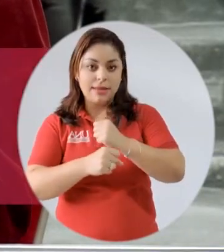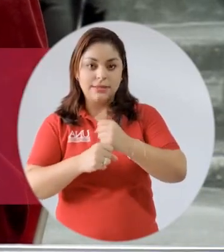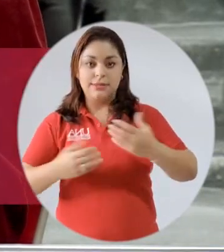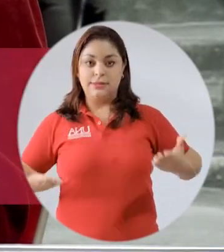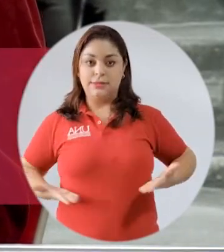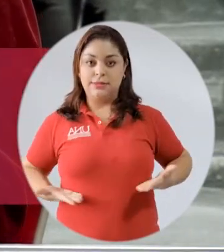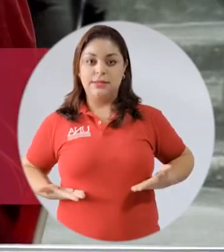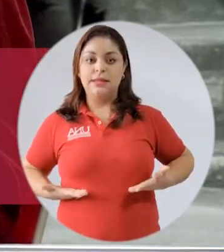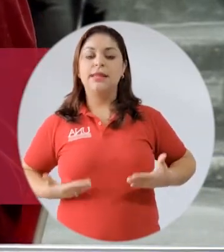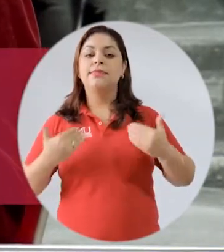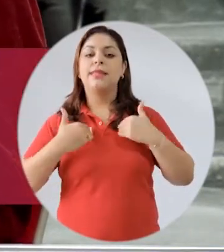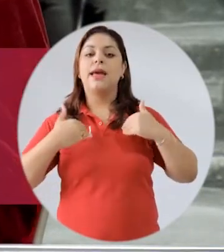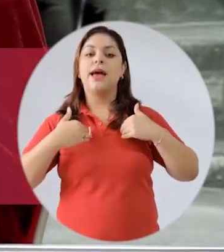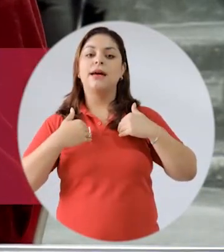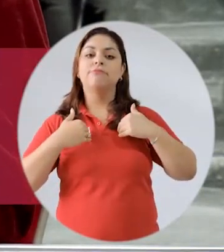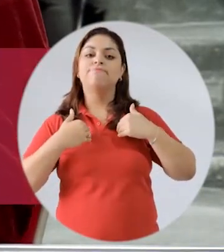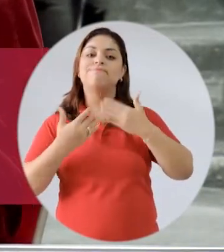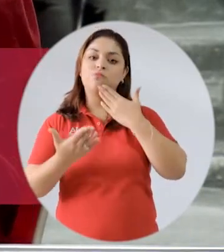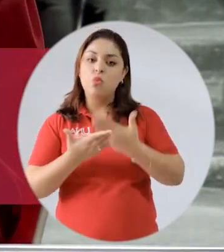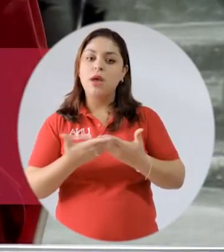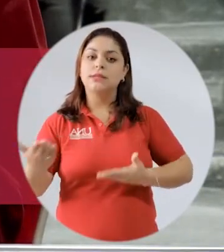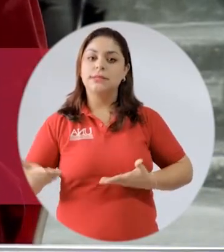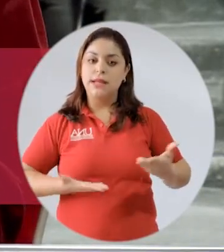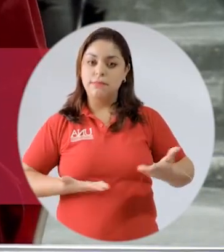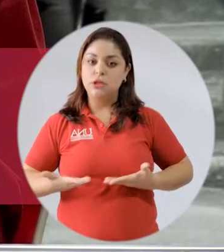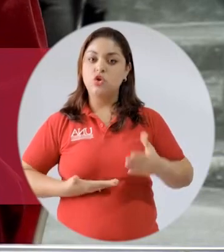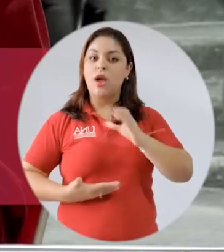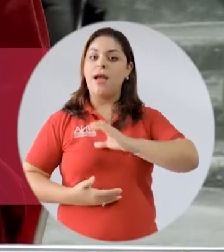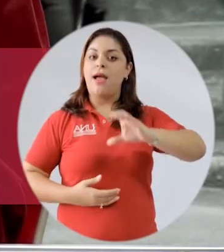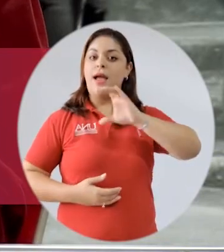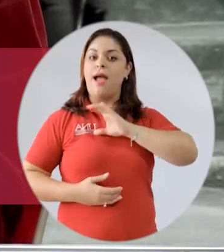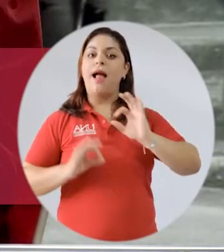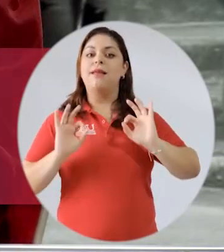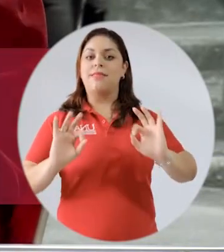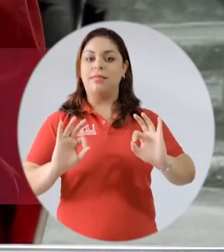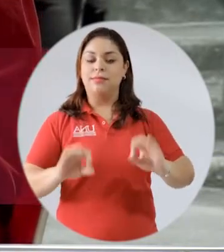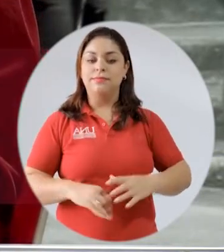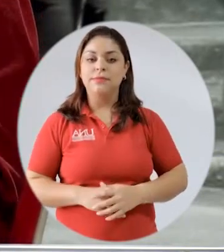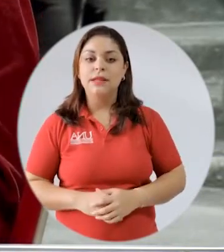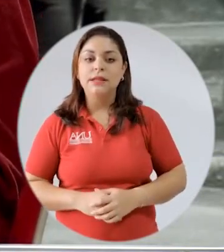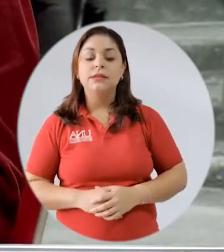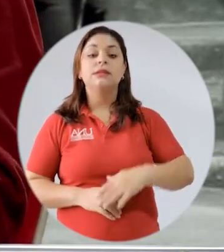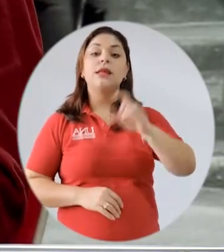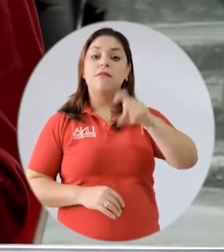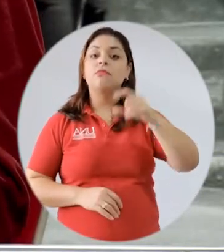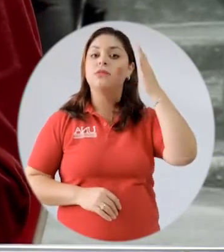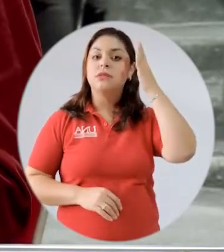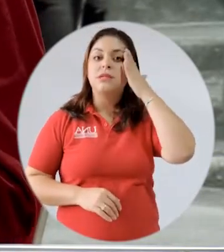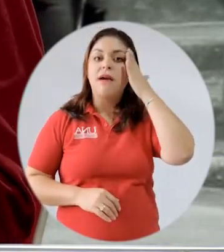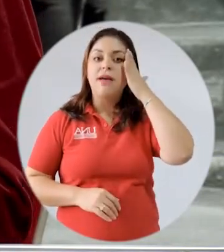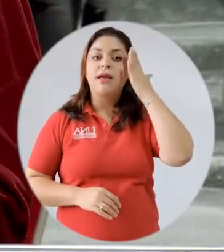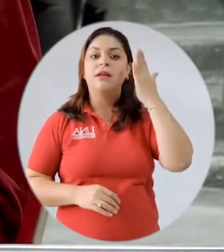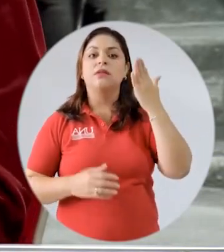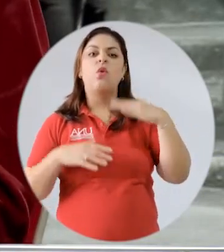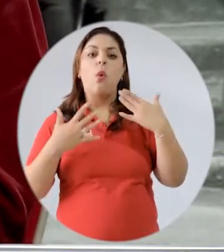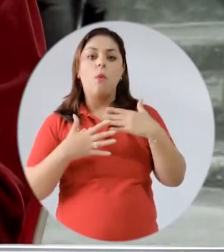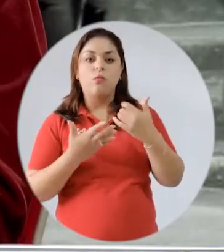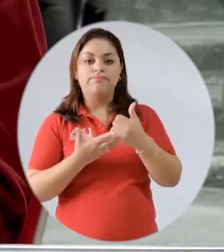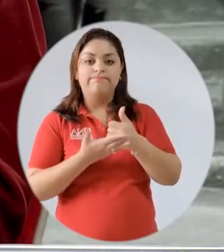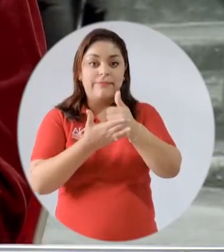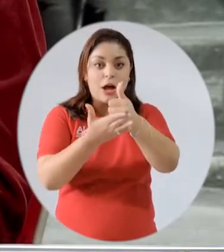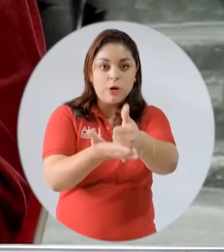5, más las 2, digamos que le pongamos de transporte, que la encuesta dice más, por ejemplo, la Pacífico Central, en la que tienen menor